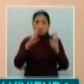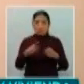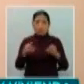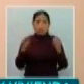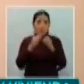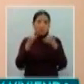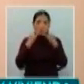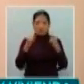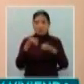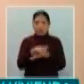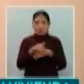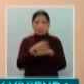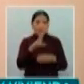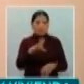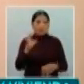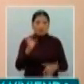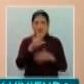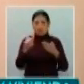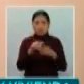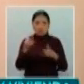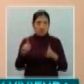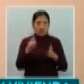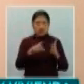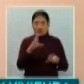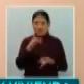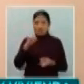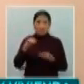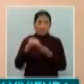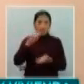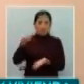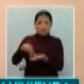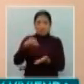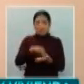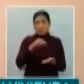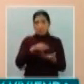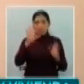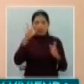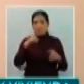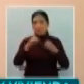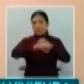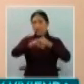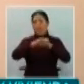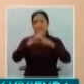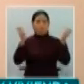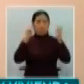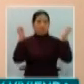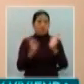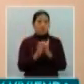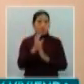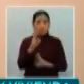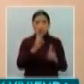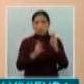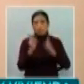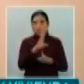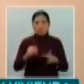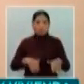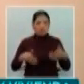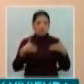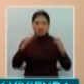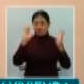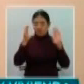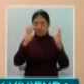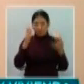y además sobre también la vivienda, porque este es un censo de población y vivienda. La primera información que